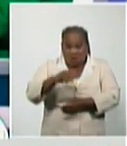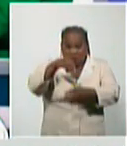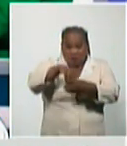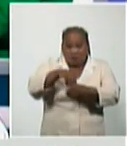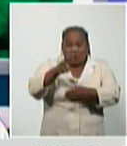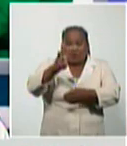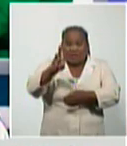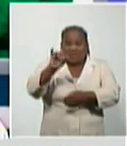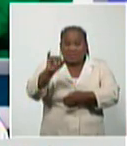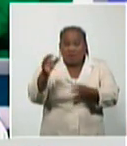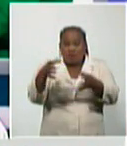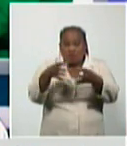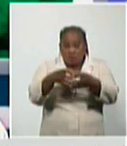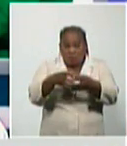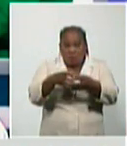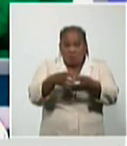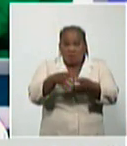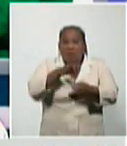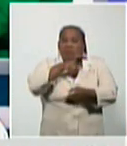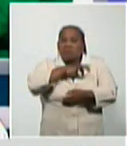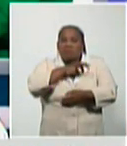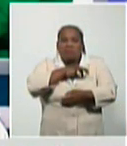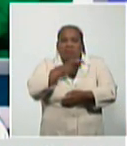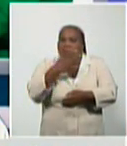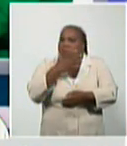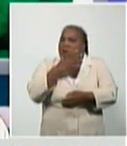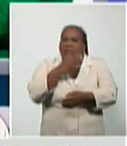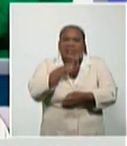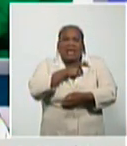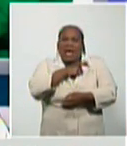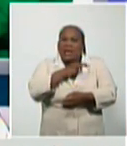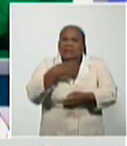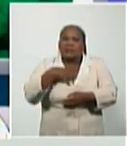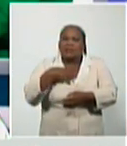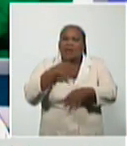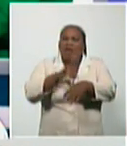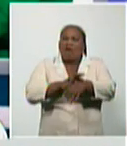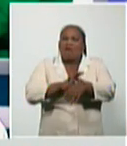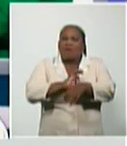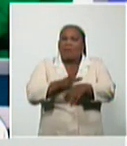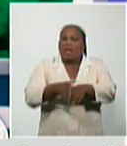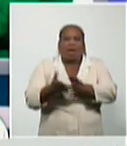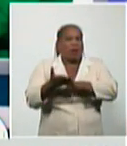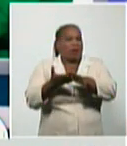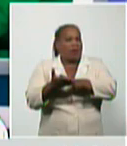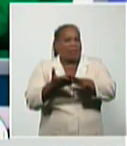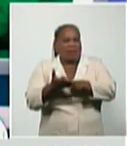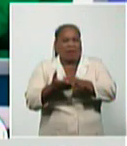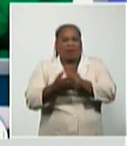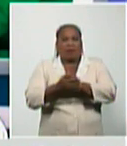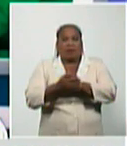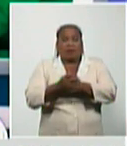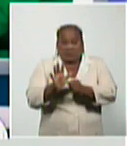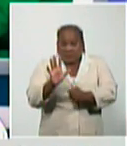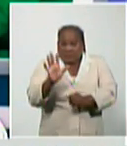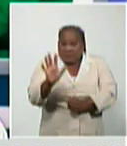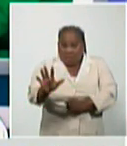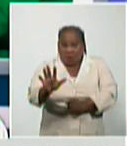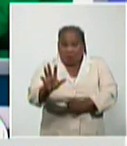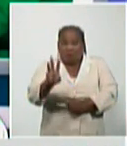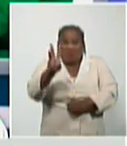eran asintomáticos totalmente. Y en 5 de ellos se